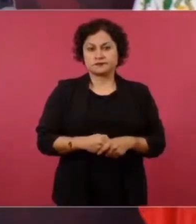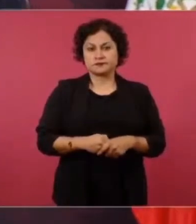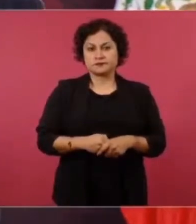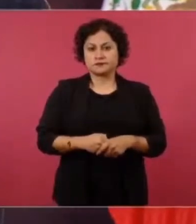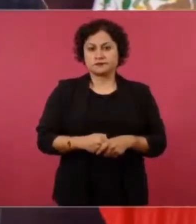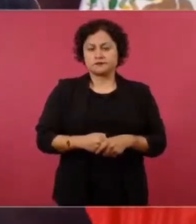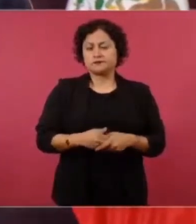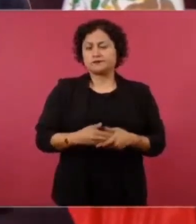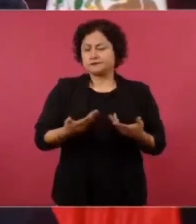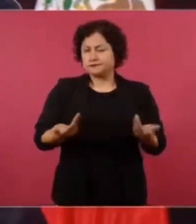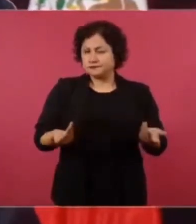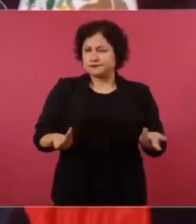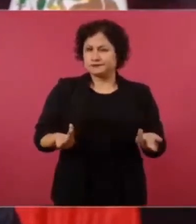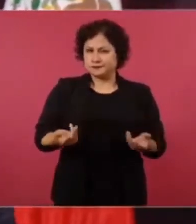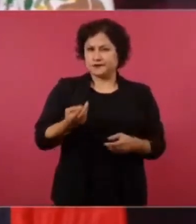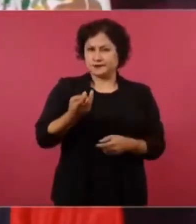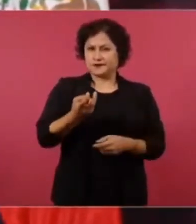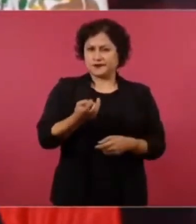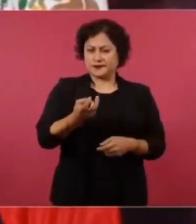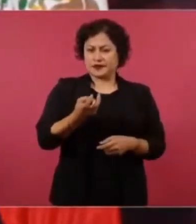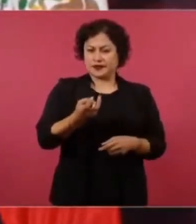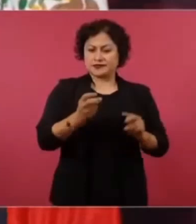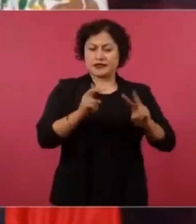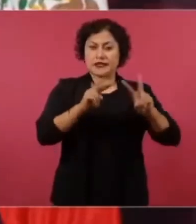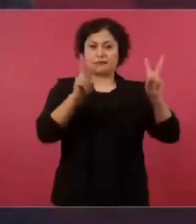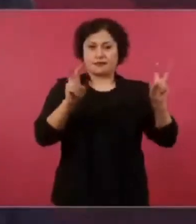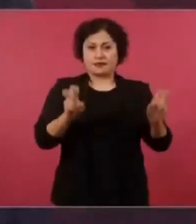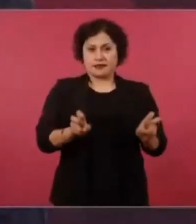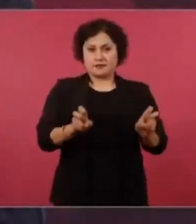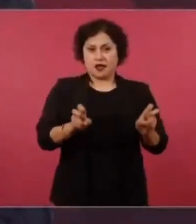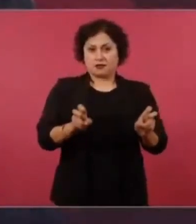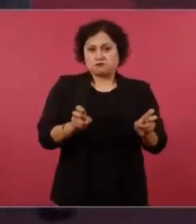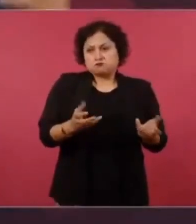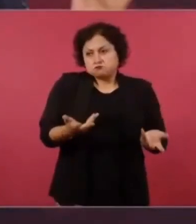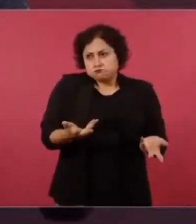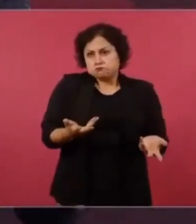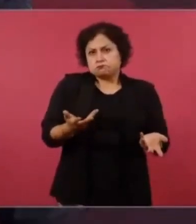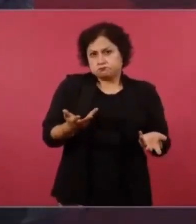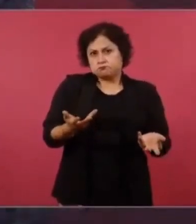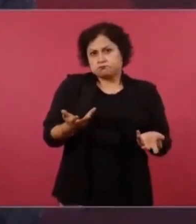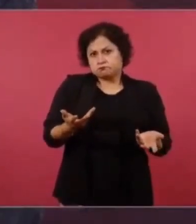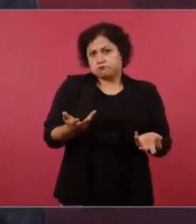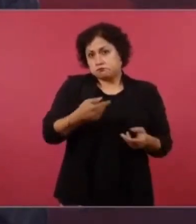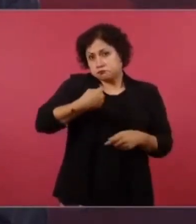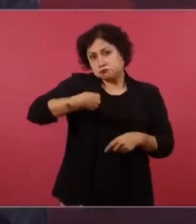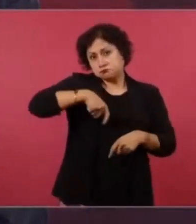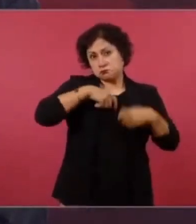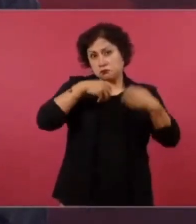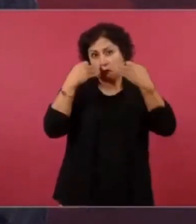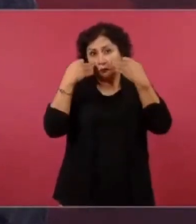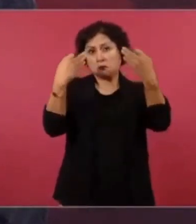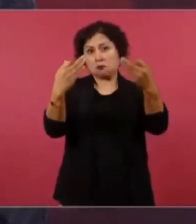De las cosas que ve uno, ¿no? En Forbes,